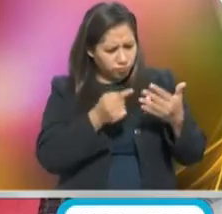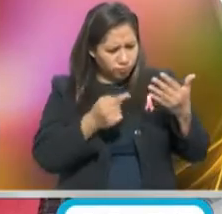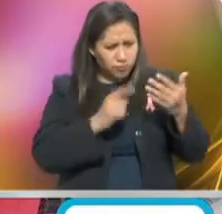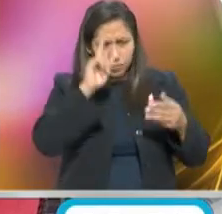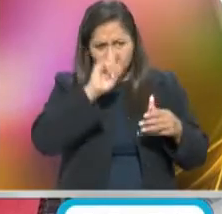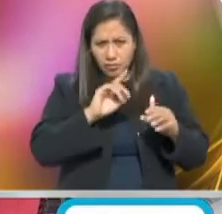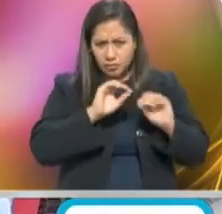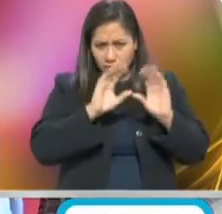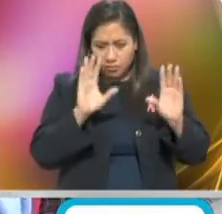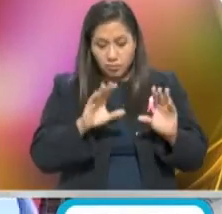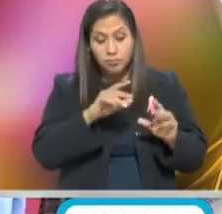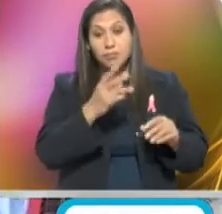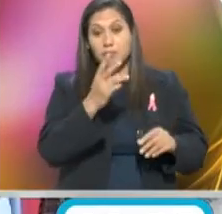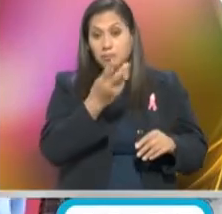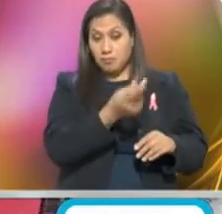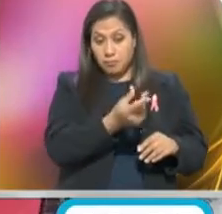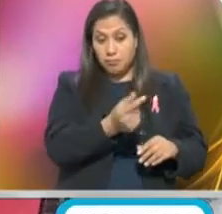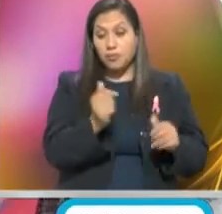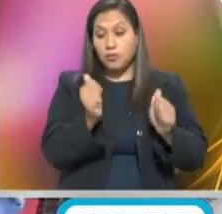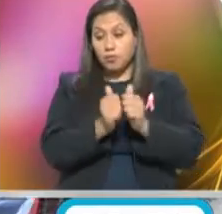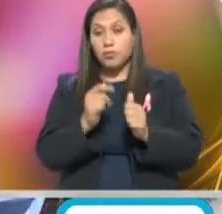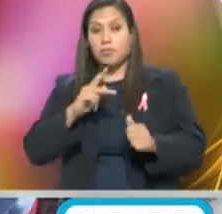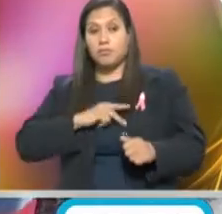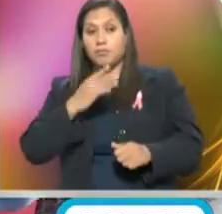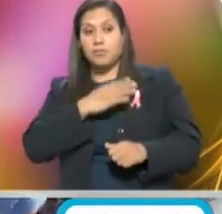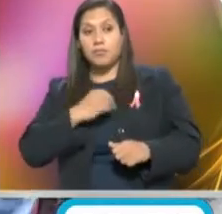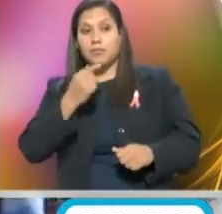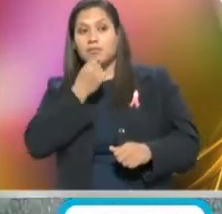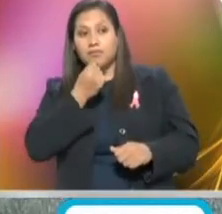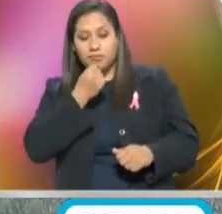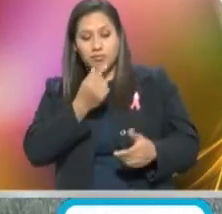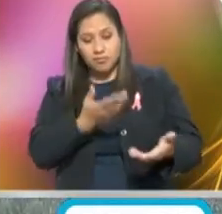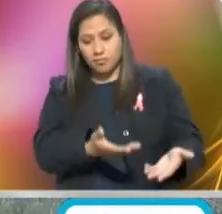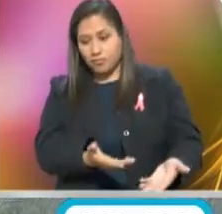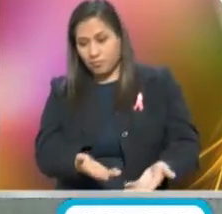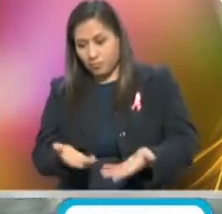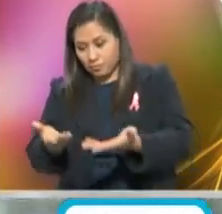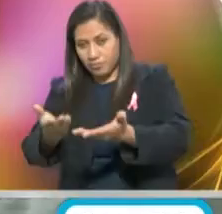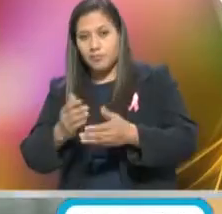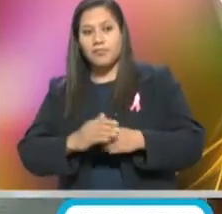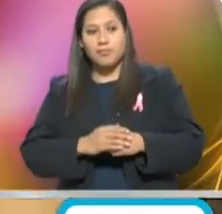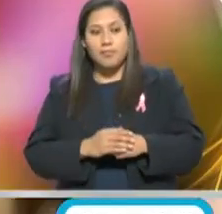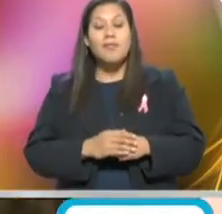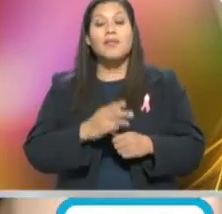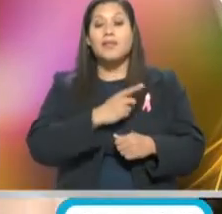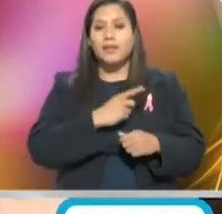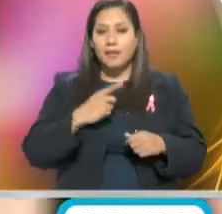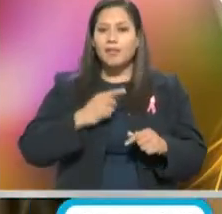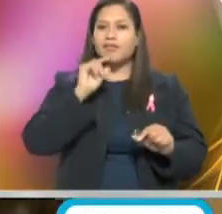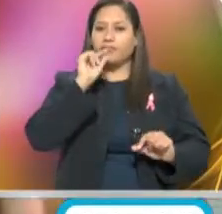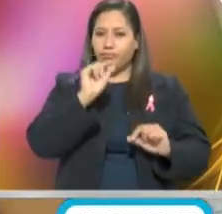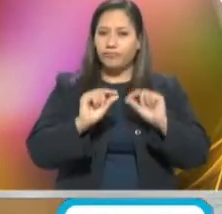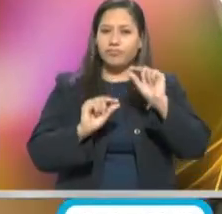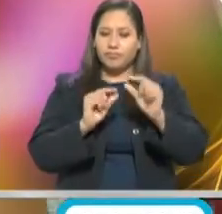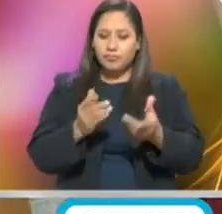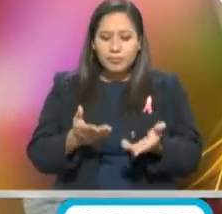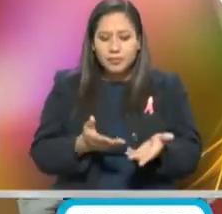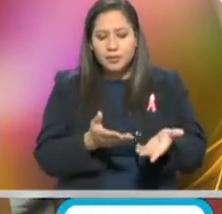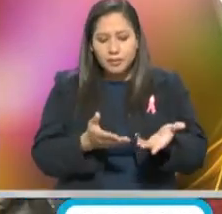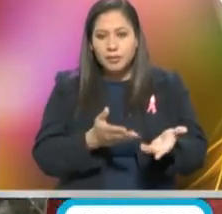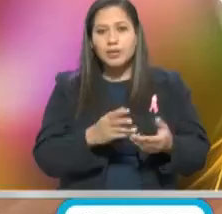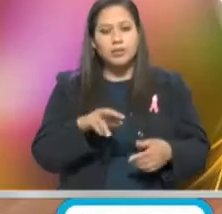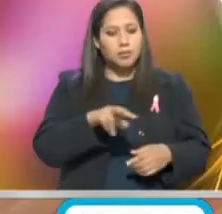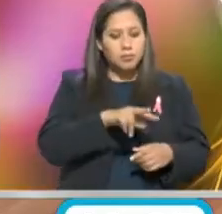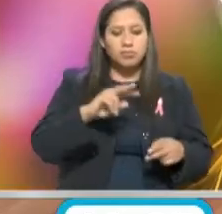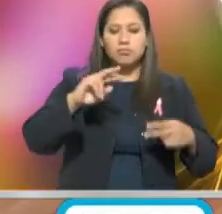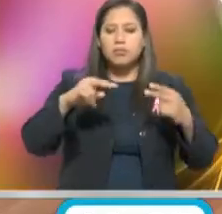para acercar a tu perro con tu niño, con tu mascota, con tu niño, debes hacerlo gradualmente, debes permitir que